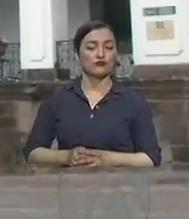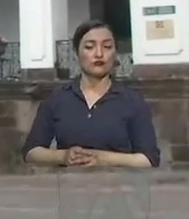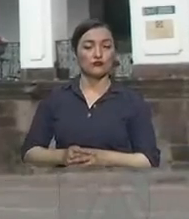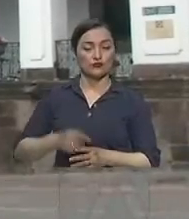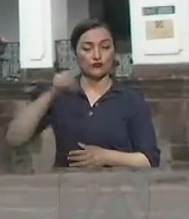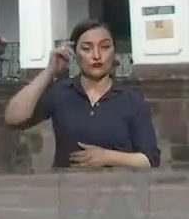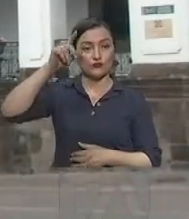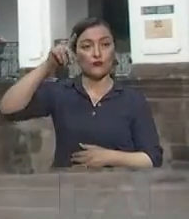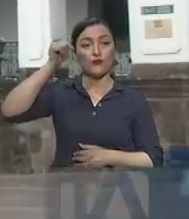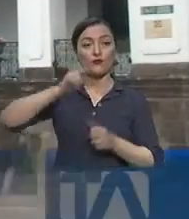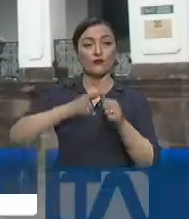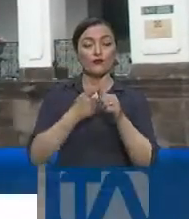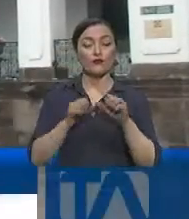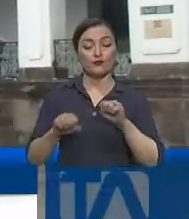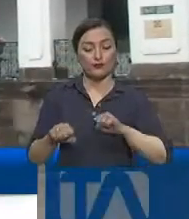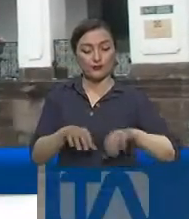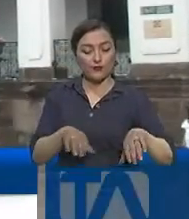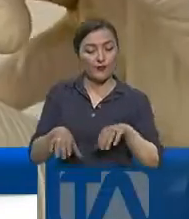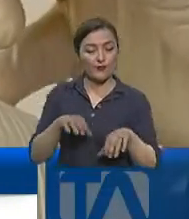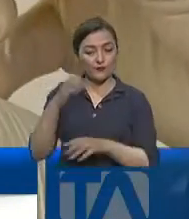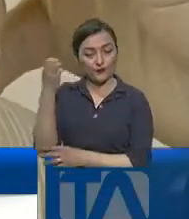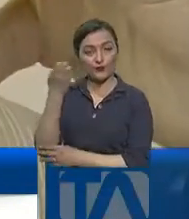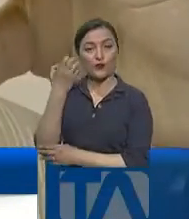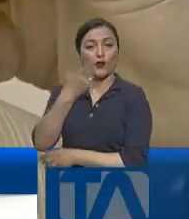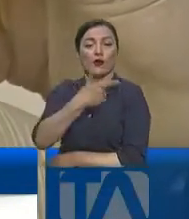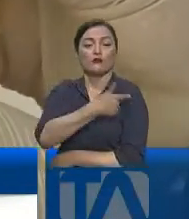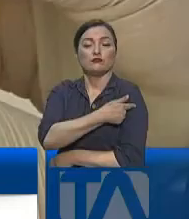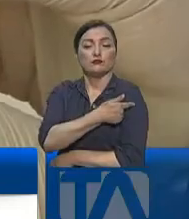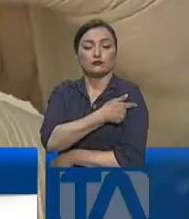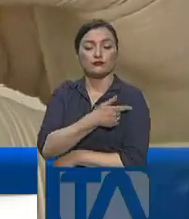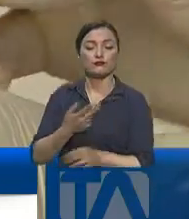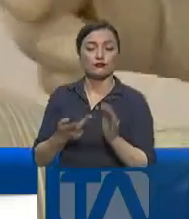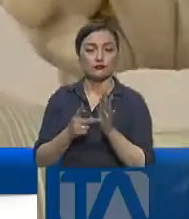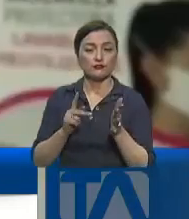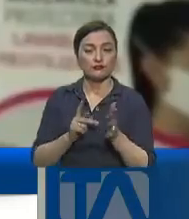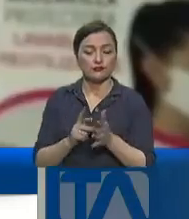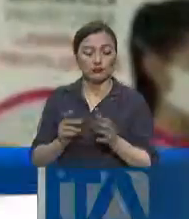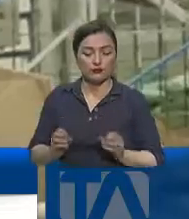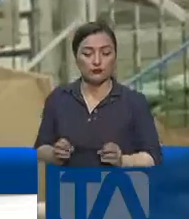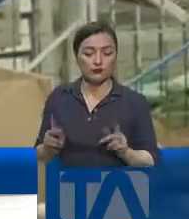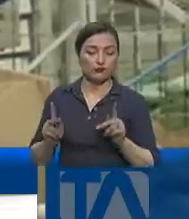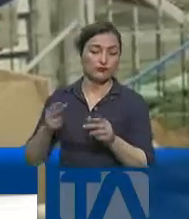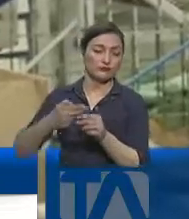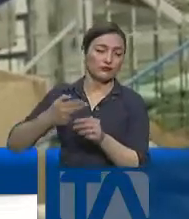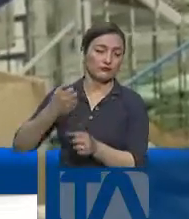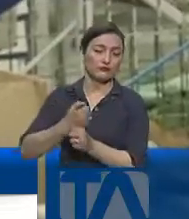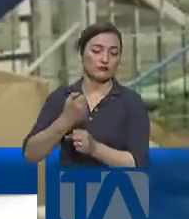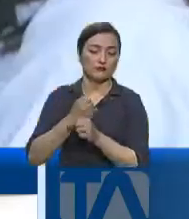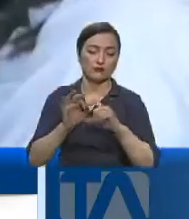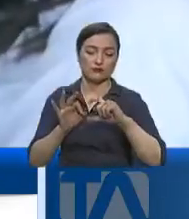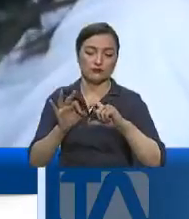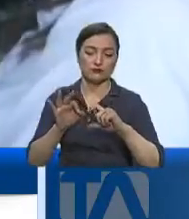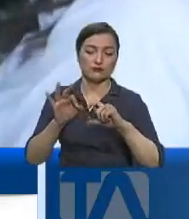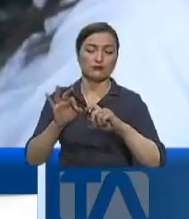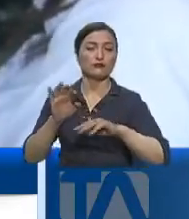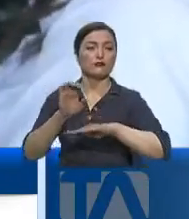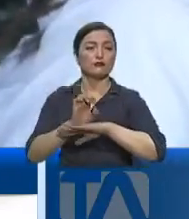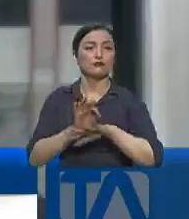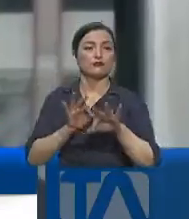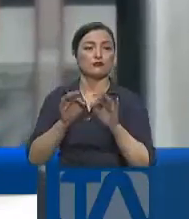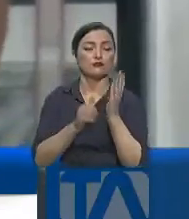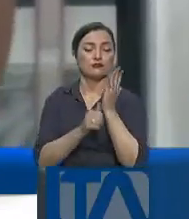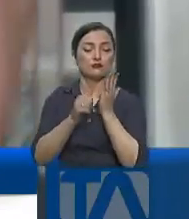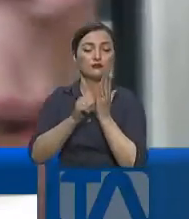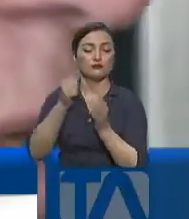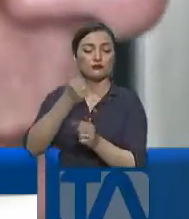según el gobierno las primeras acciones emergentes como la vacunación generaron por respuesta el incremento de empleos en el país así lo Explica el